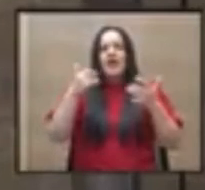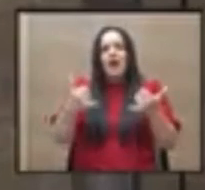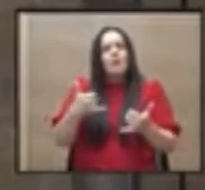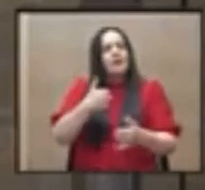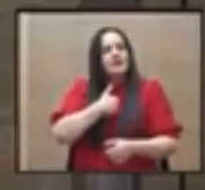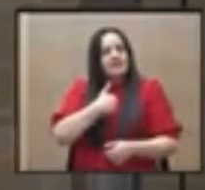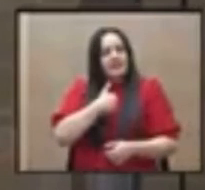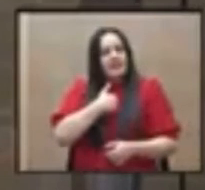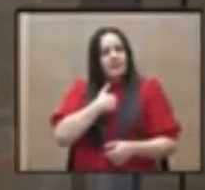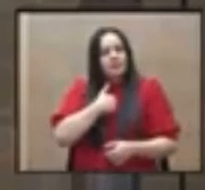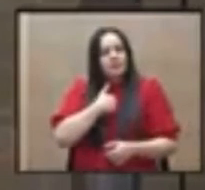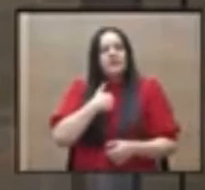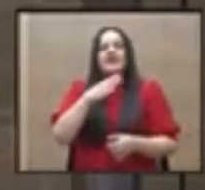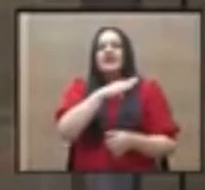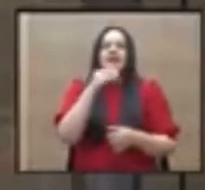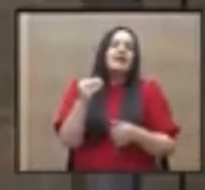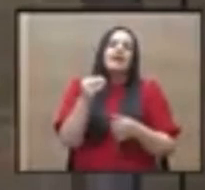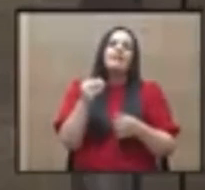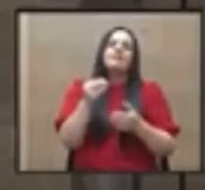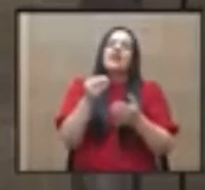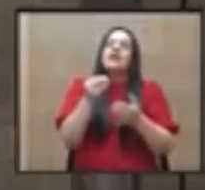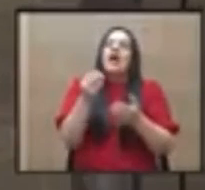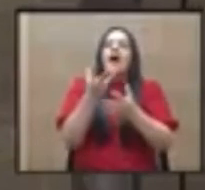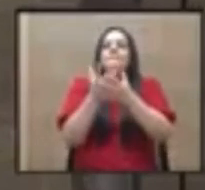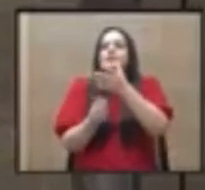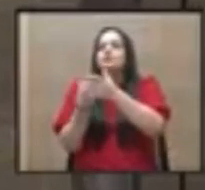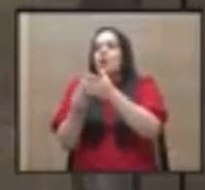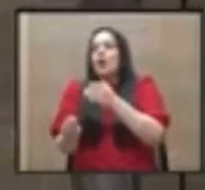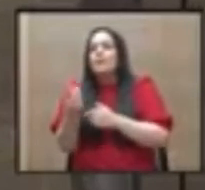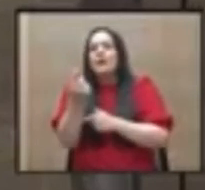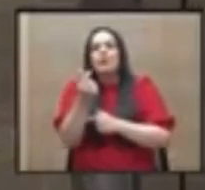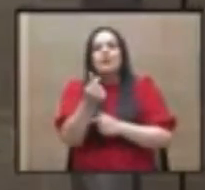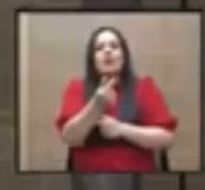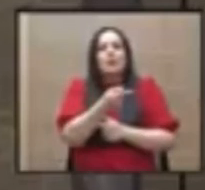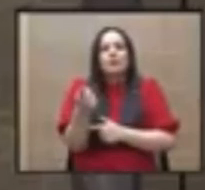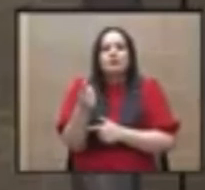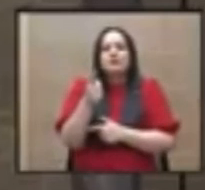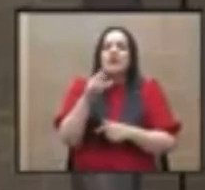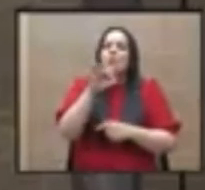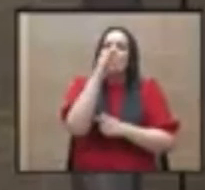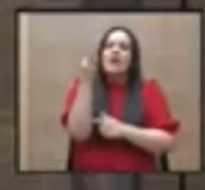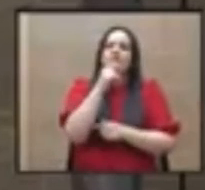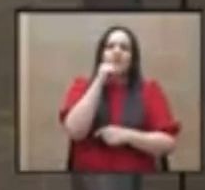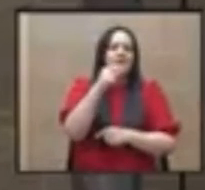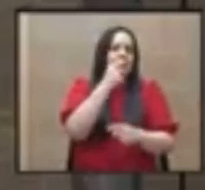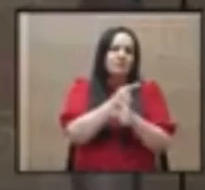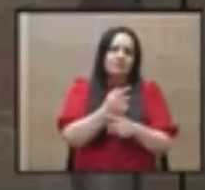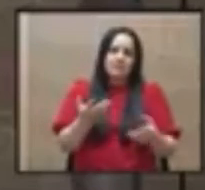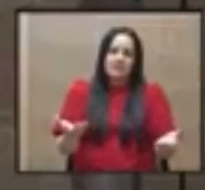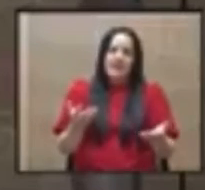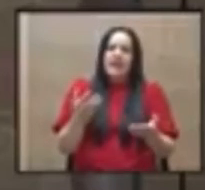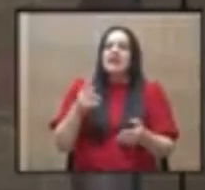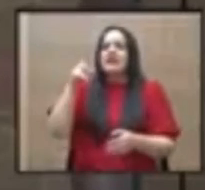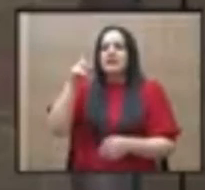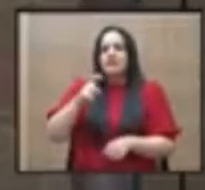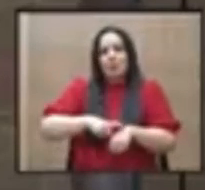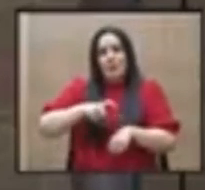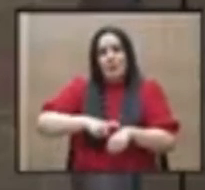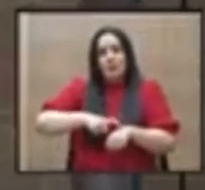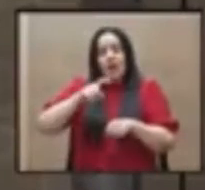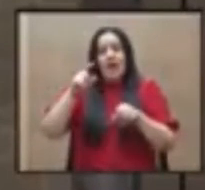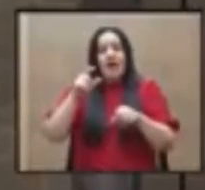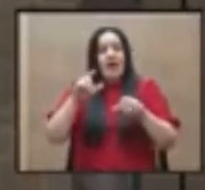momento, que absorbe los recursos de una manera ineficiente. Es momento de actuar y poner